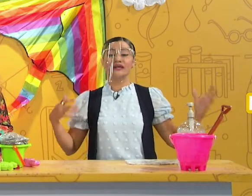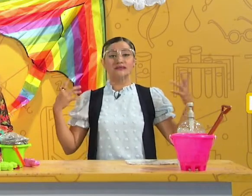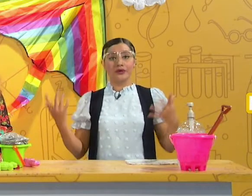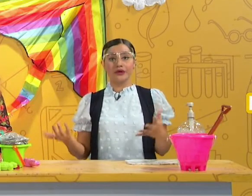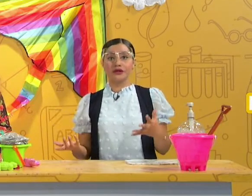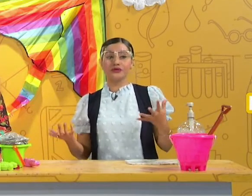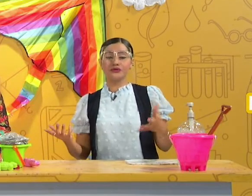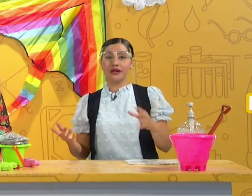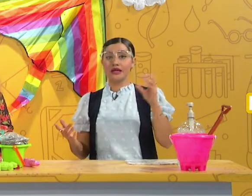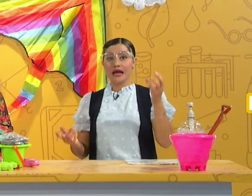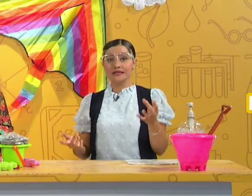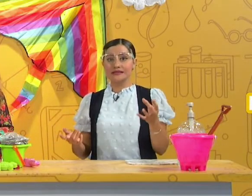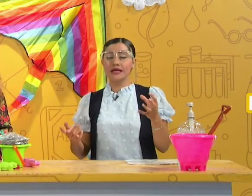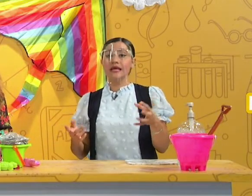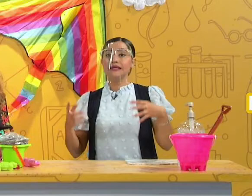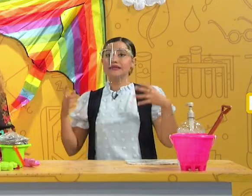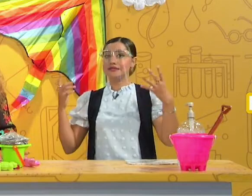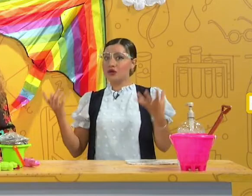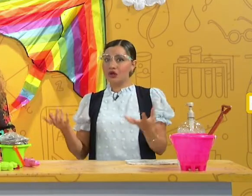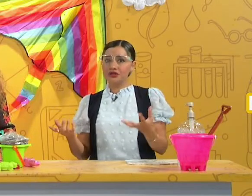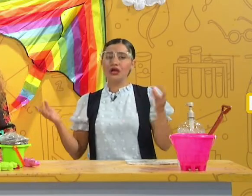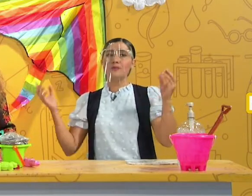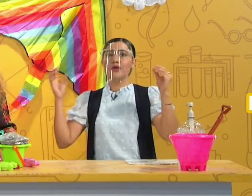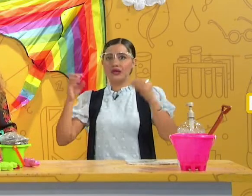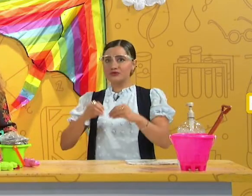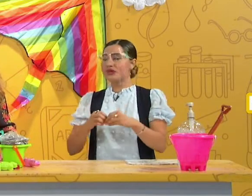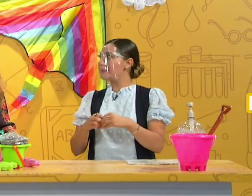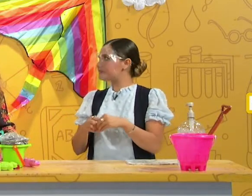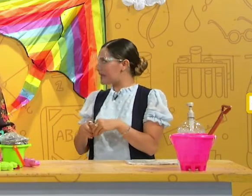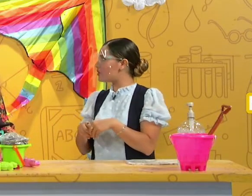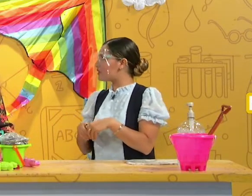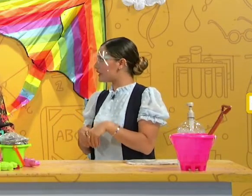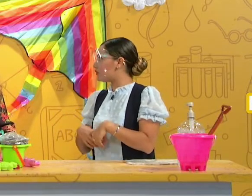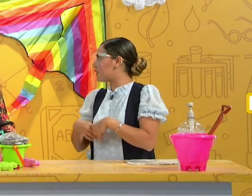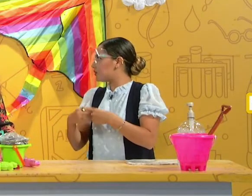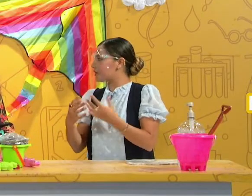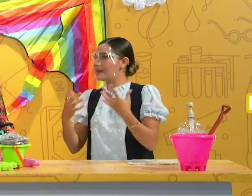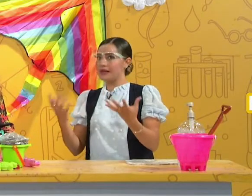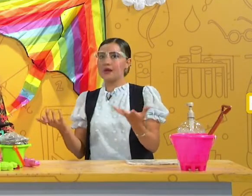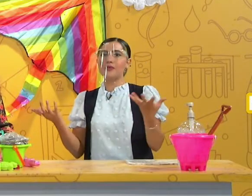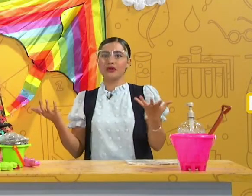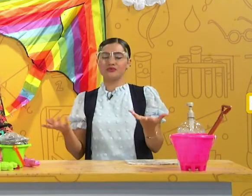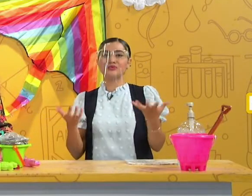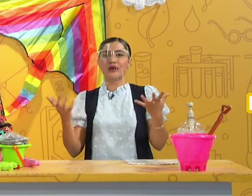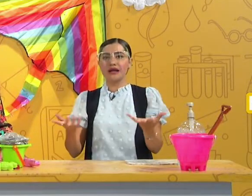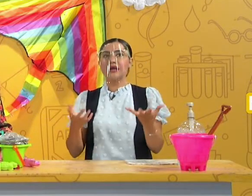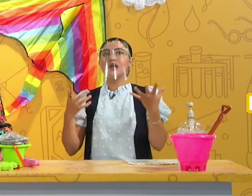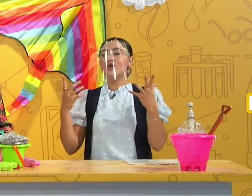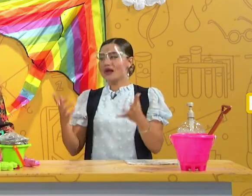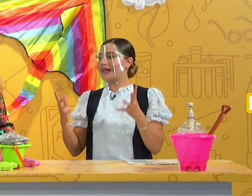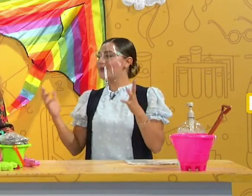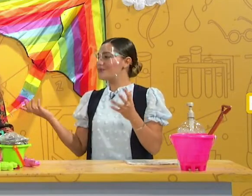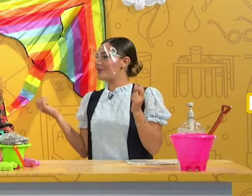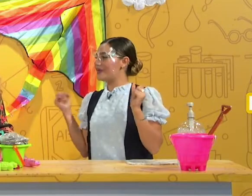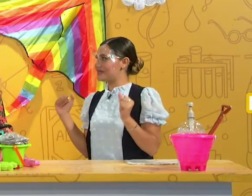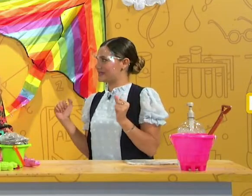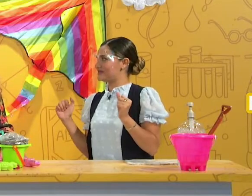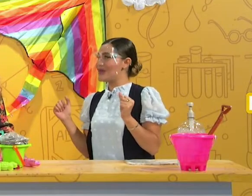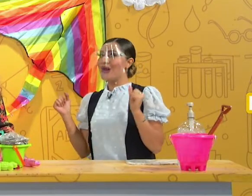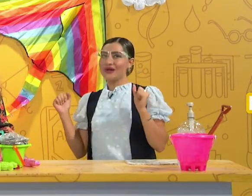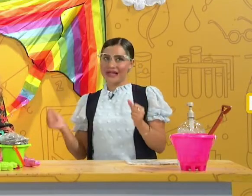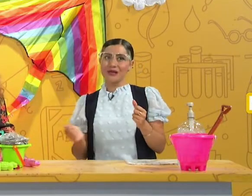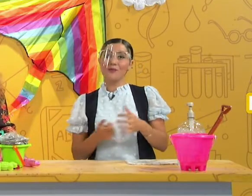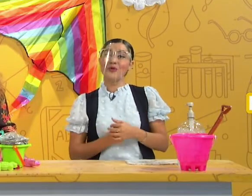que ustedes pueden encontrar en casa y si no lo tienen podemos adaptarlo, ¿verdad? De una u otra manera podemos jugar con cada uno de